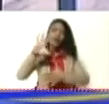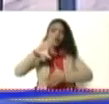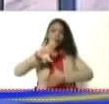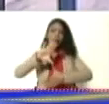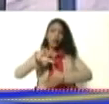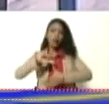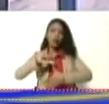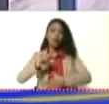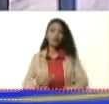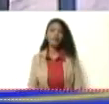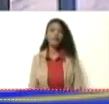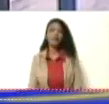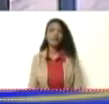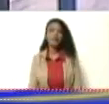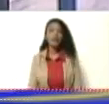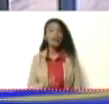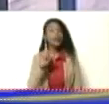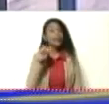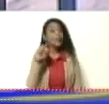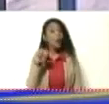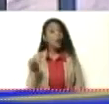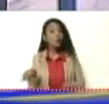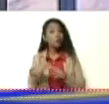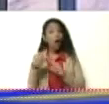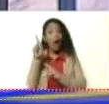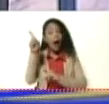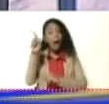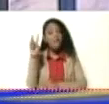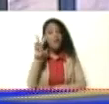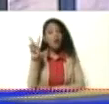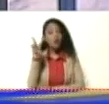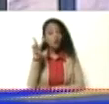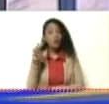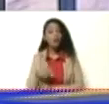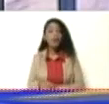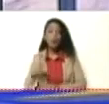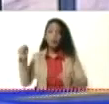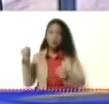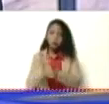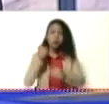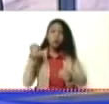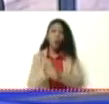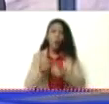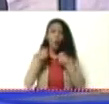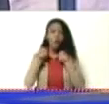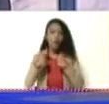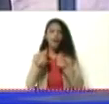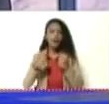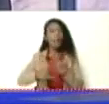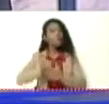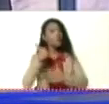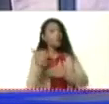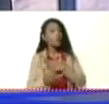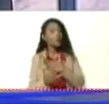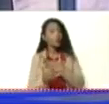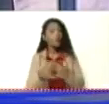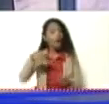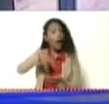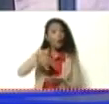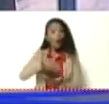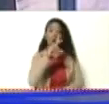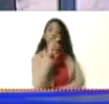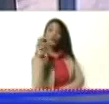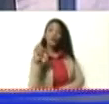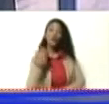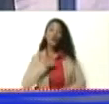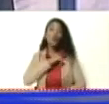Sur. También se encuentra ya en Venezuela, trabajando intensamente en los proyectos de Carabobo 200,